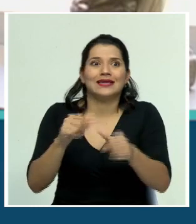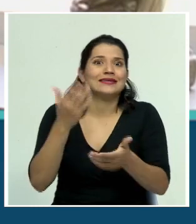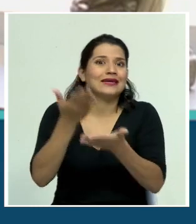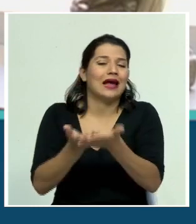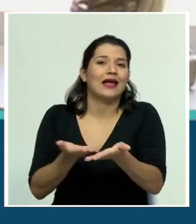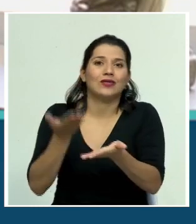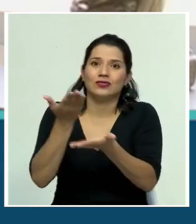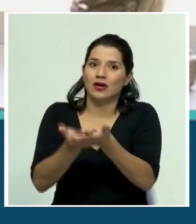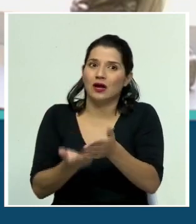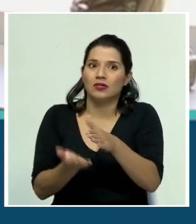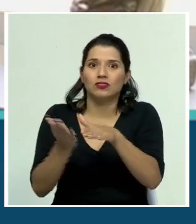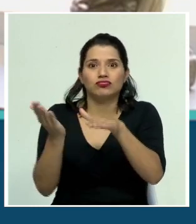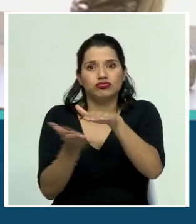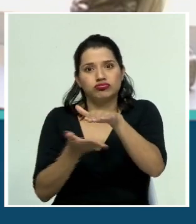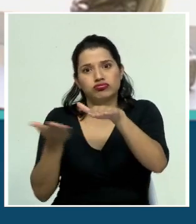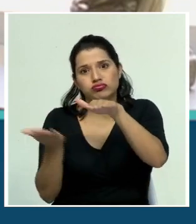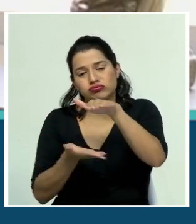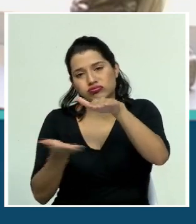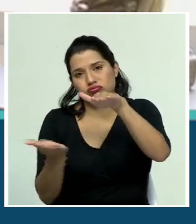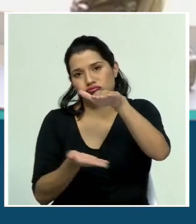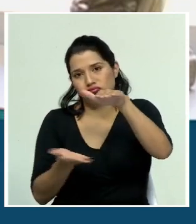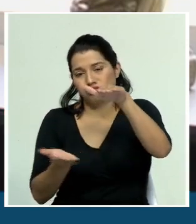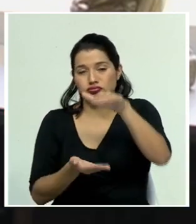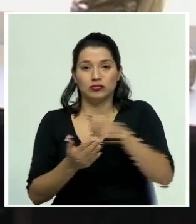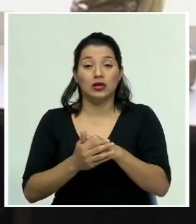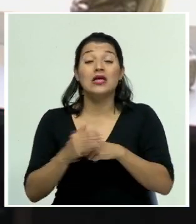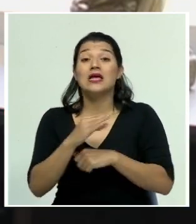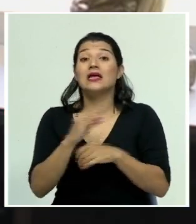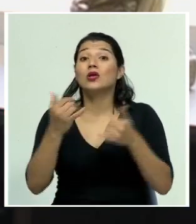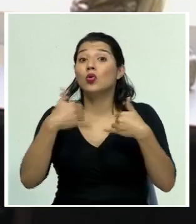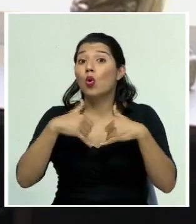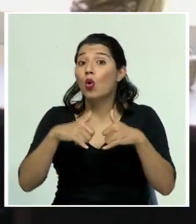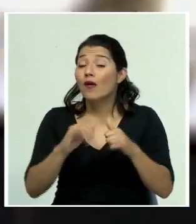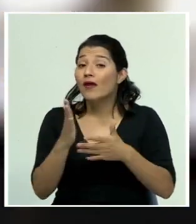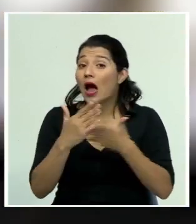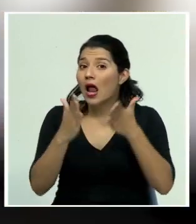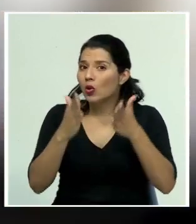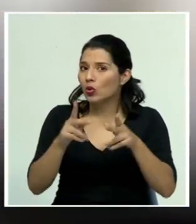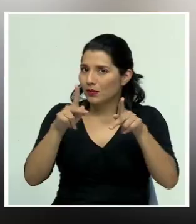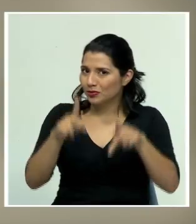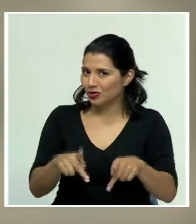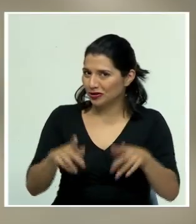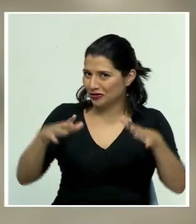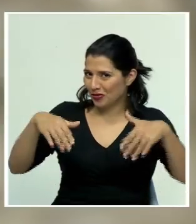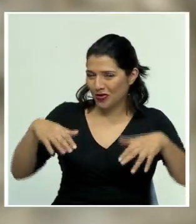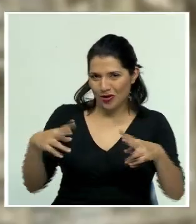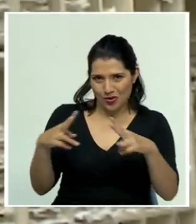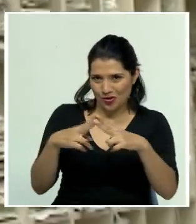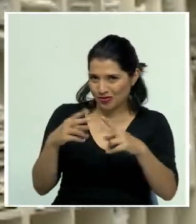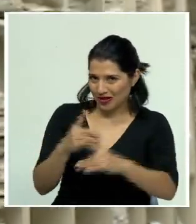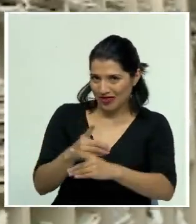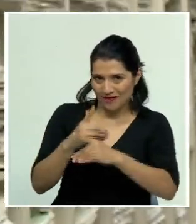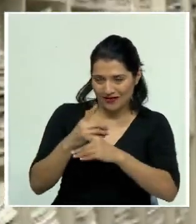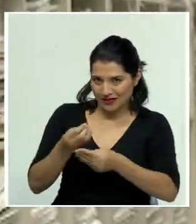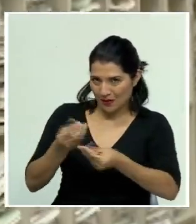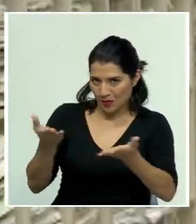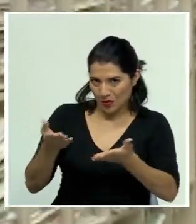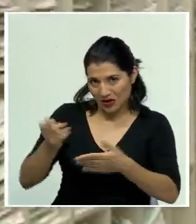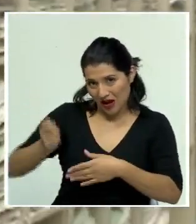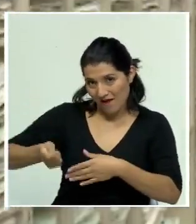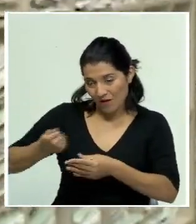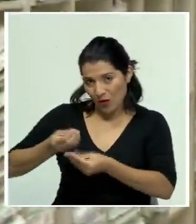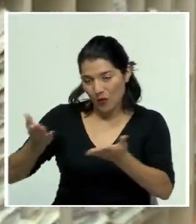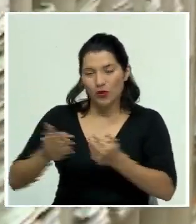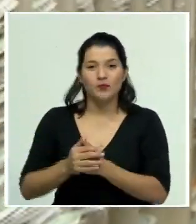Siempre hay más. Y eso que todavía existen personas que no saben de la defensa pública. Es decir, sobrepasan